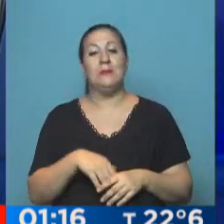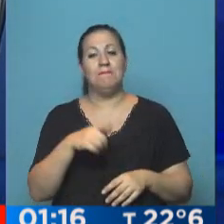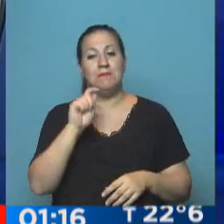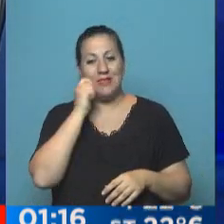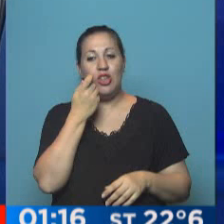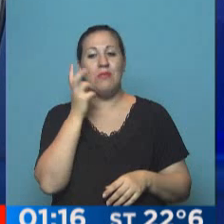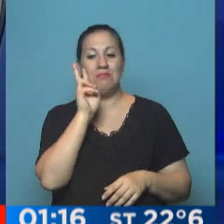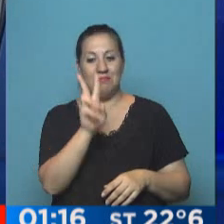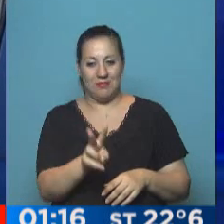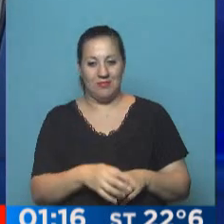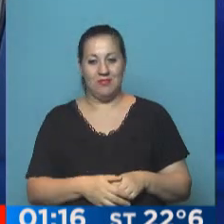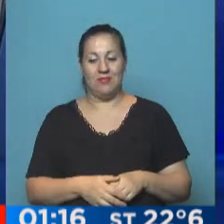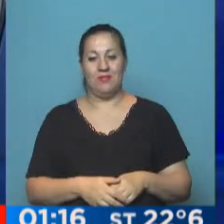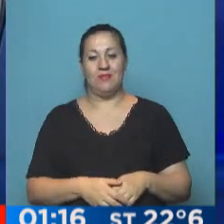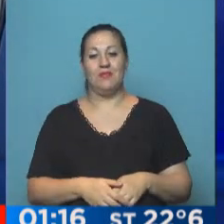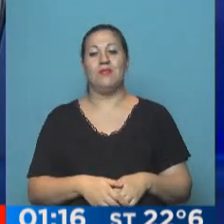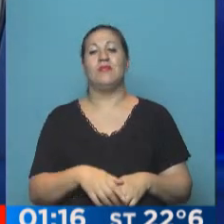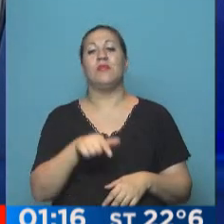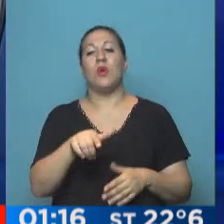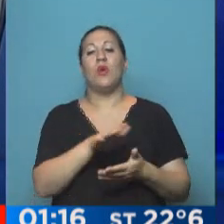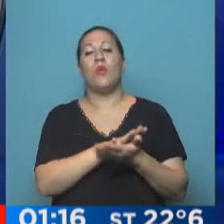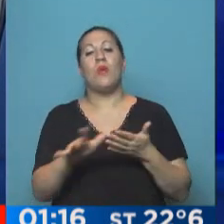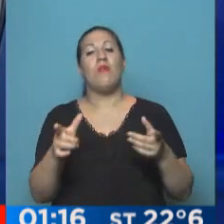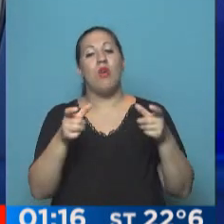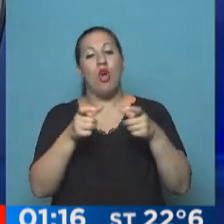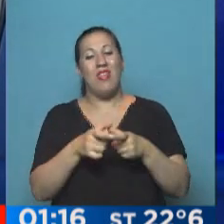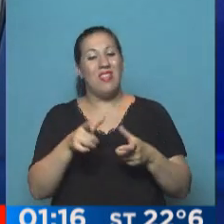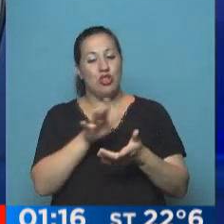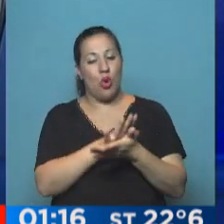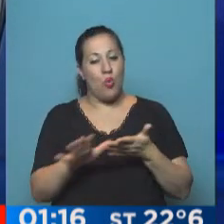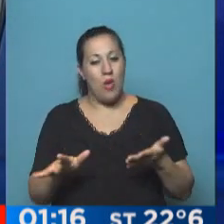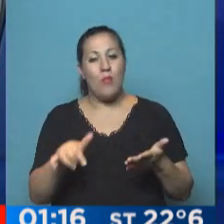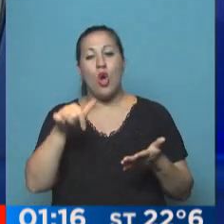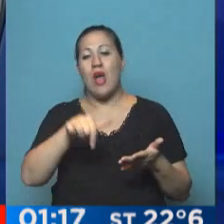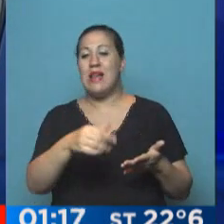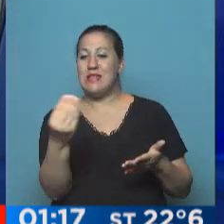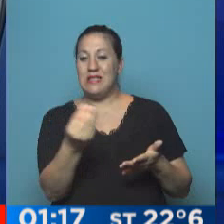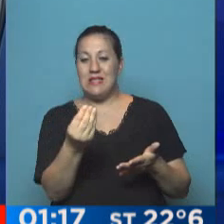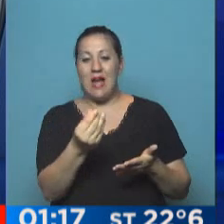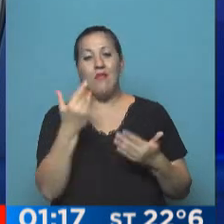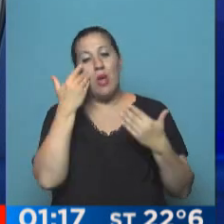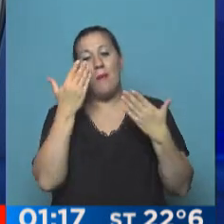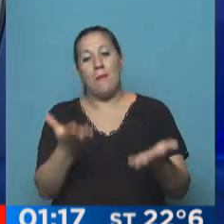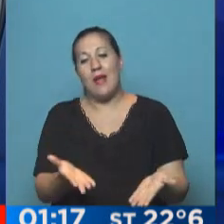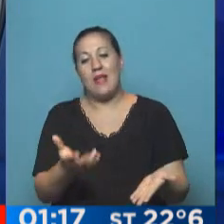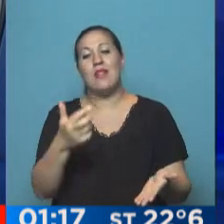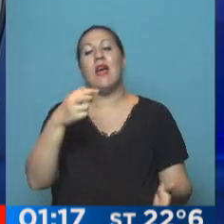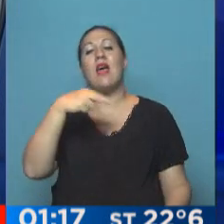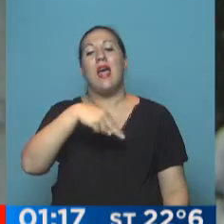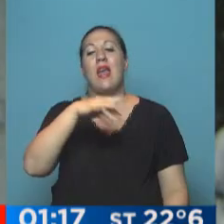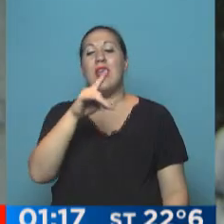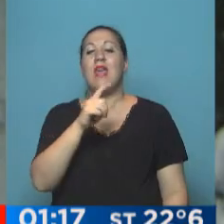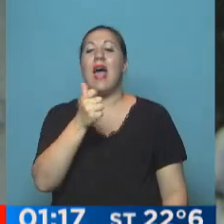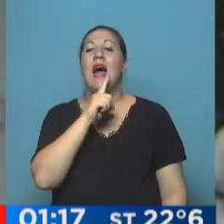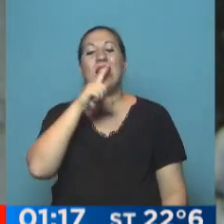escuchen. Tangamente es el nombre de su nuevo trabajo discográfico y este sábado lo presenta en el ND Ateneo.